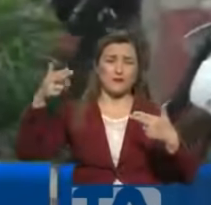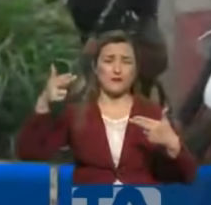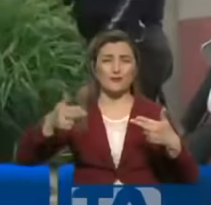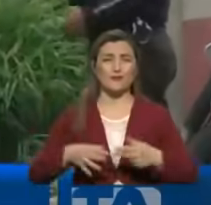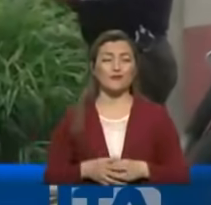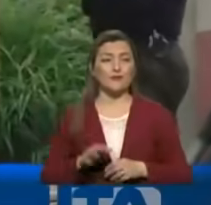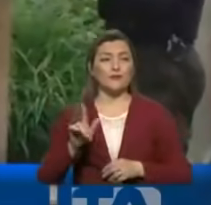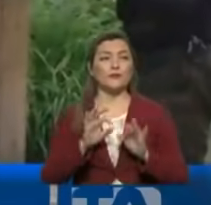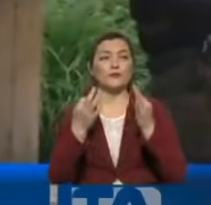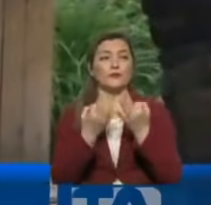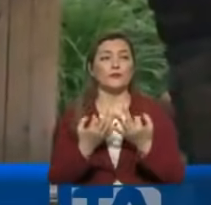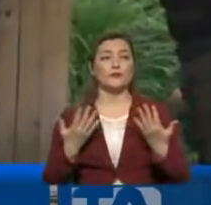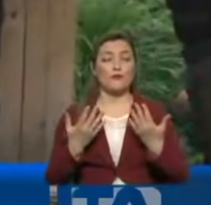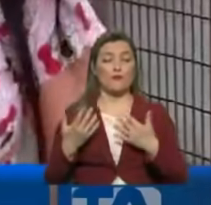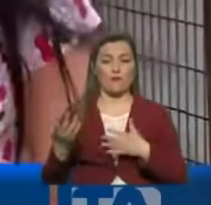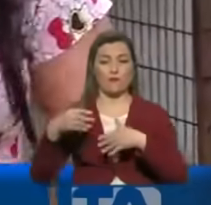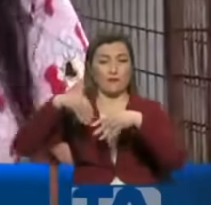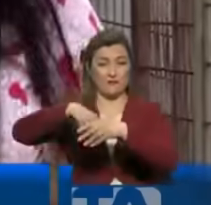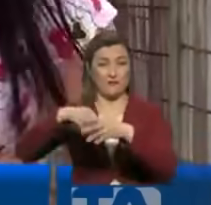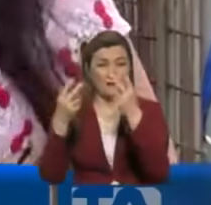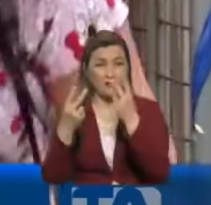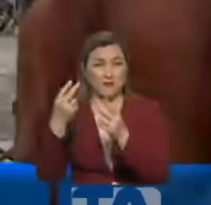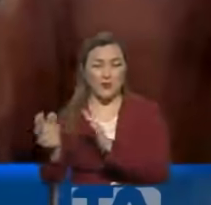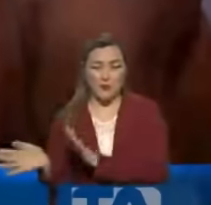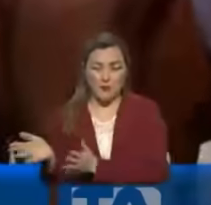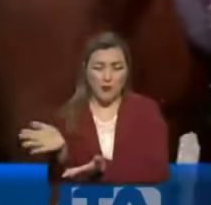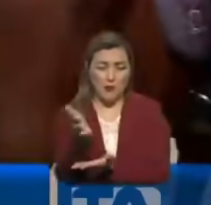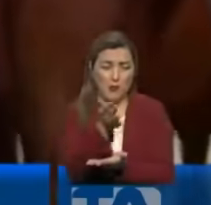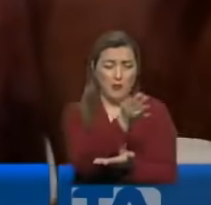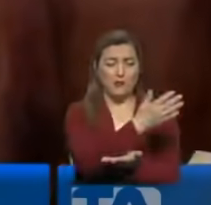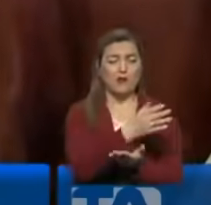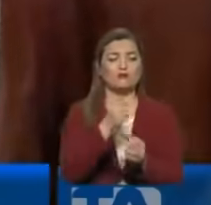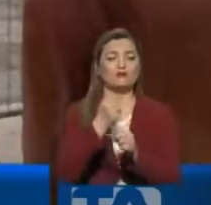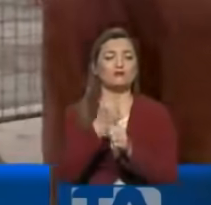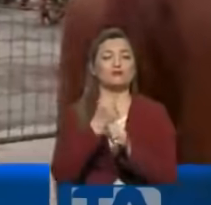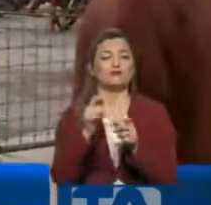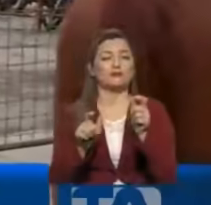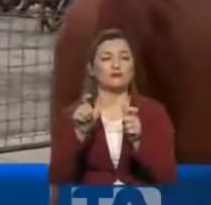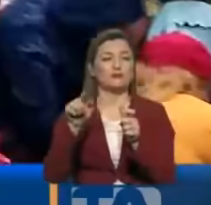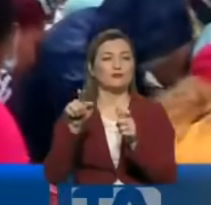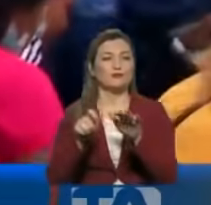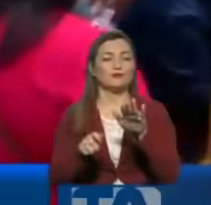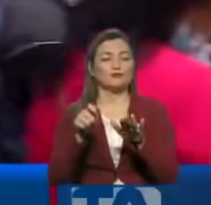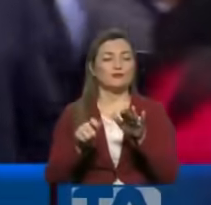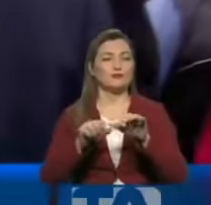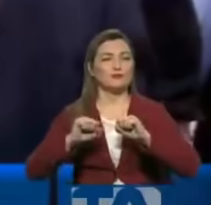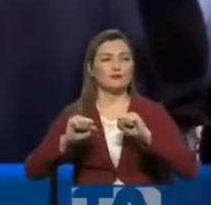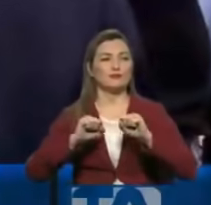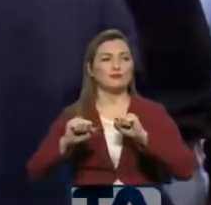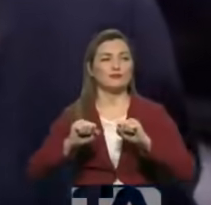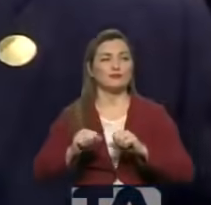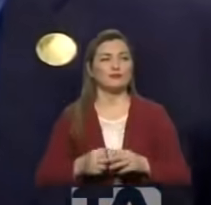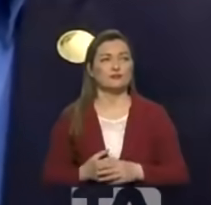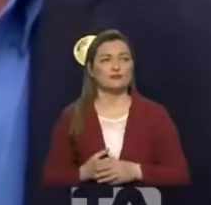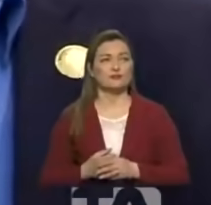inmediato, los familiares de los reos fueron evacuados, así como el personal que labora en este centro carcelario y algunos abogados que a esa hora cumplían